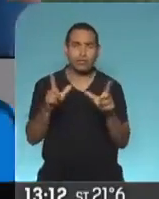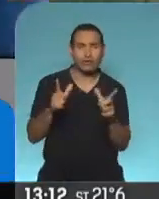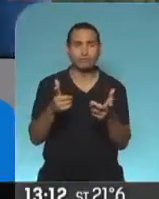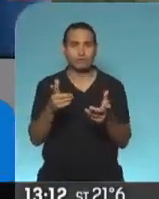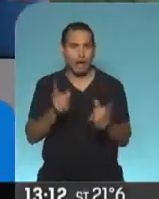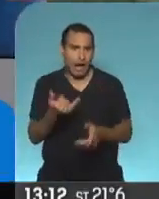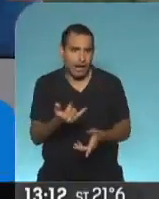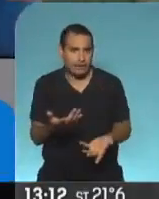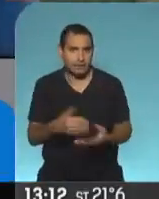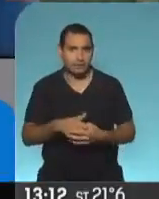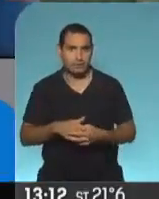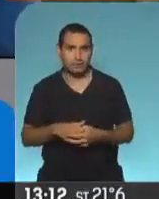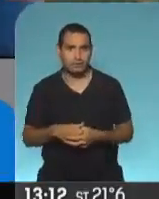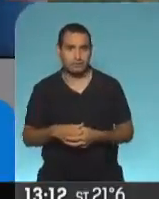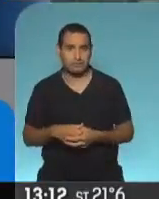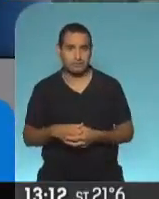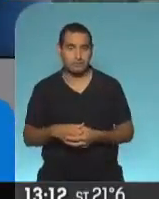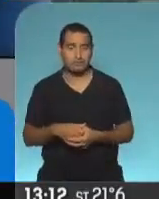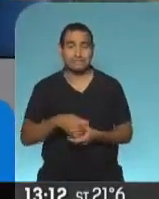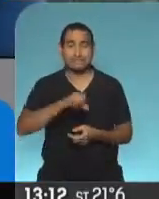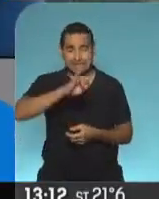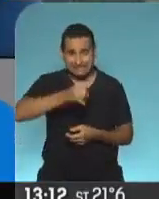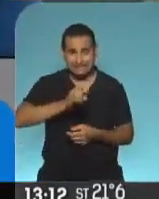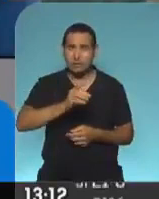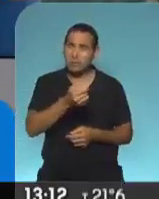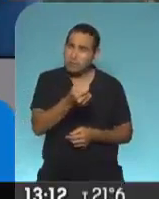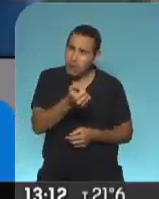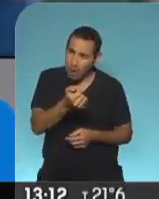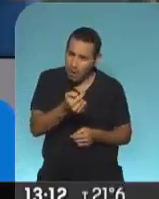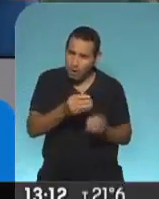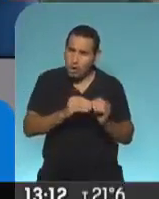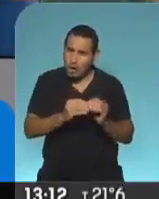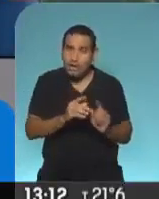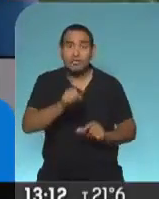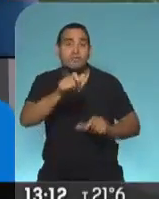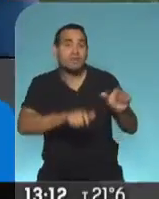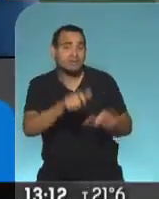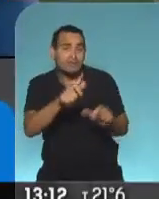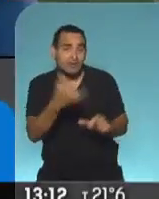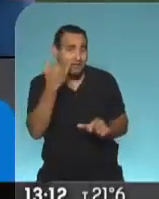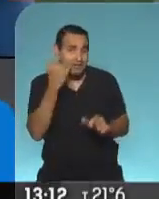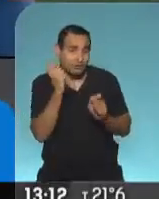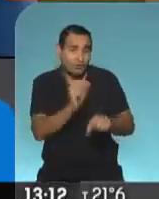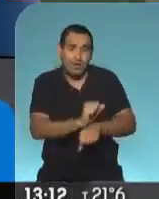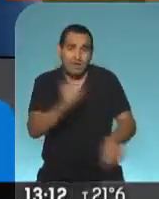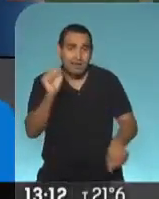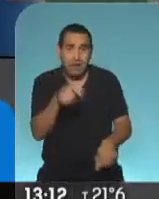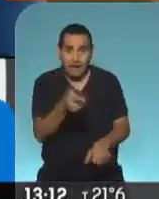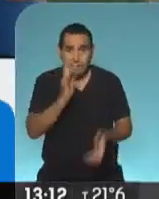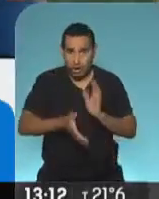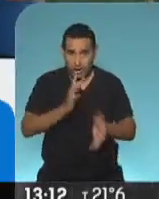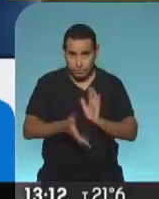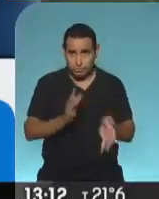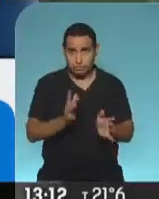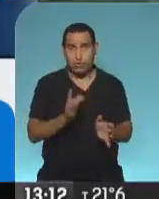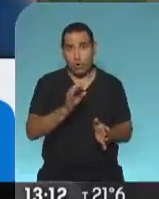no, pasa. Ha habido algunos pocos casos de personas que han sido liberadas por delitos violentos, incluso por delitos de